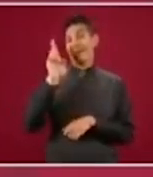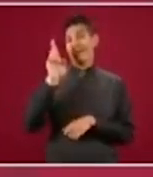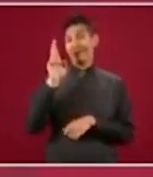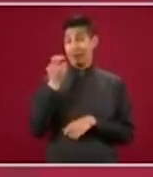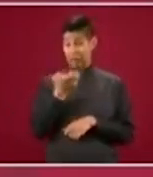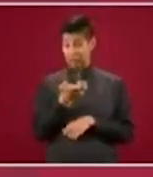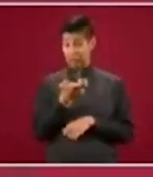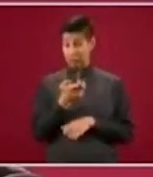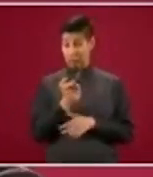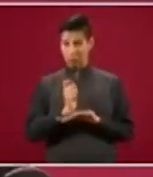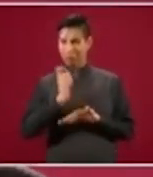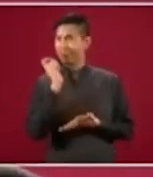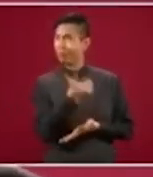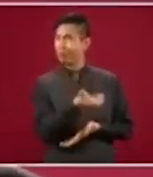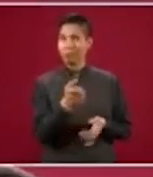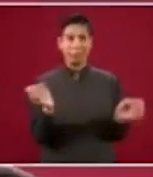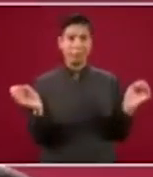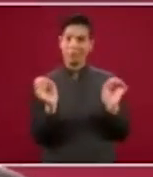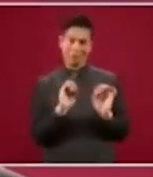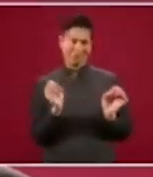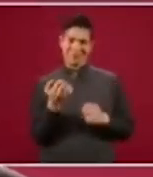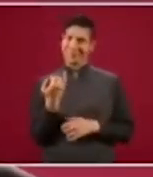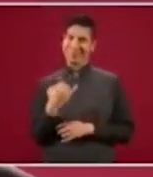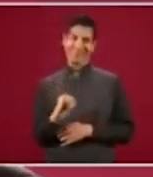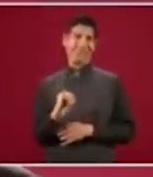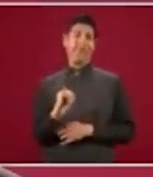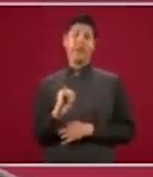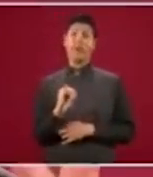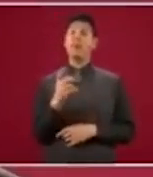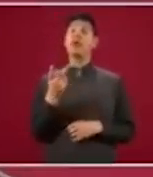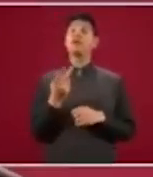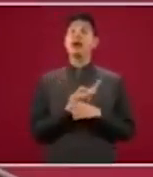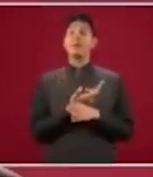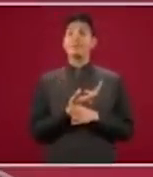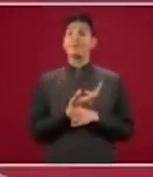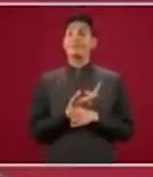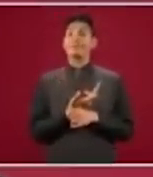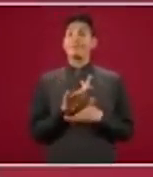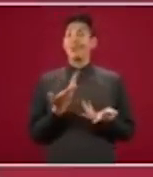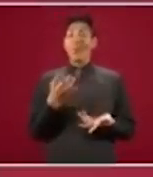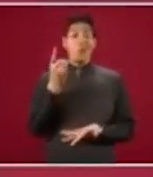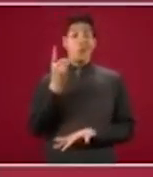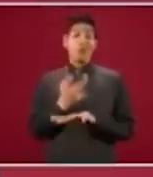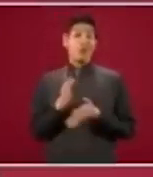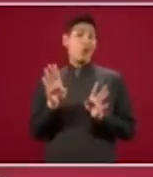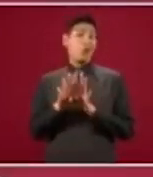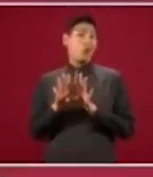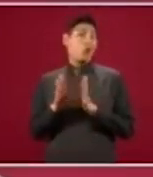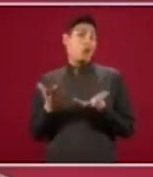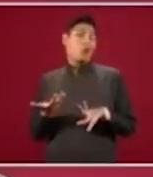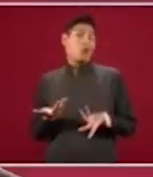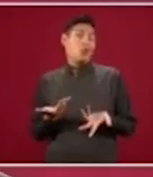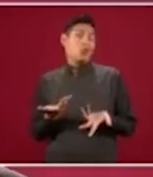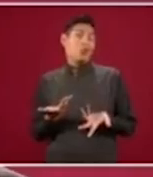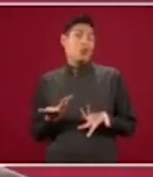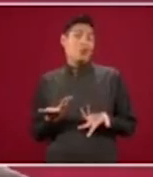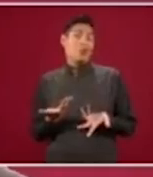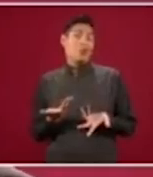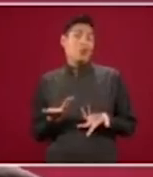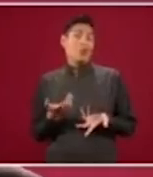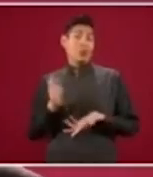los infartos cardíacos, y donde es muy frecuente y por lo tanto existe la necesidad mayor, es en personas